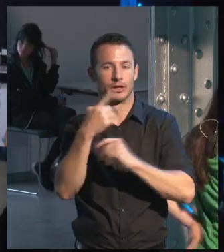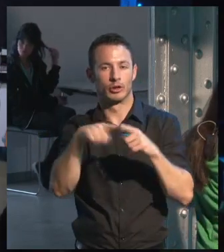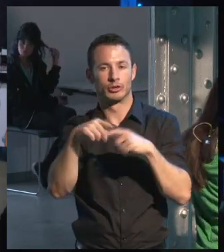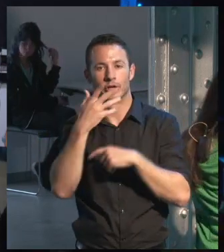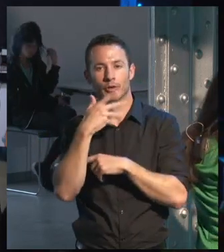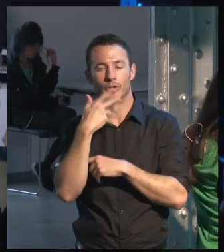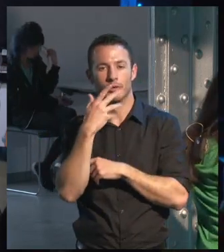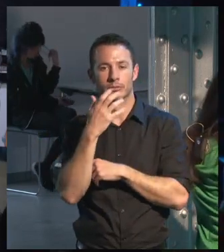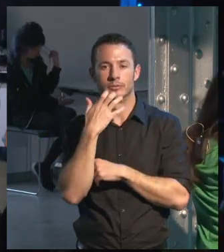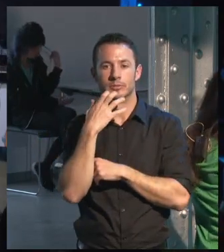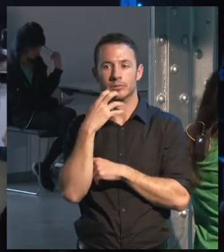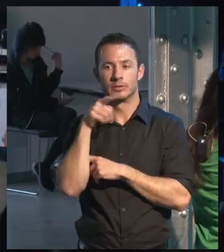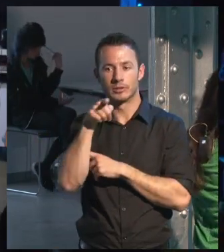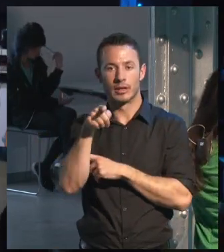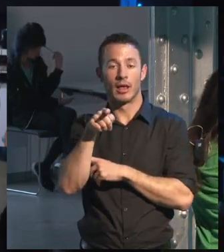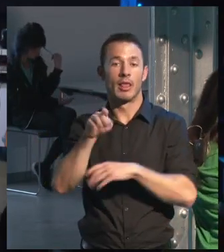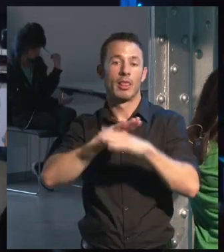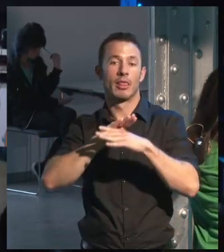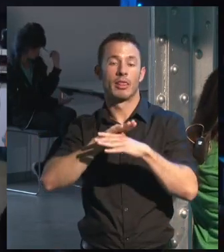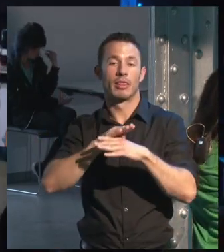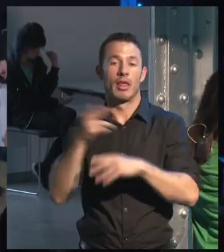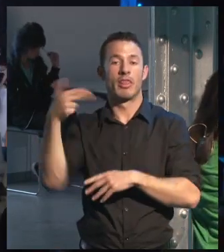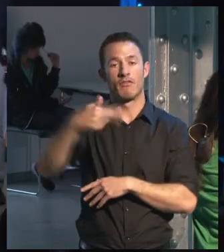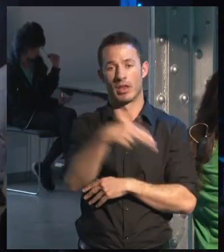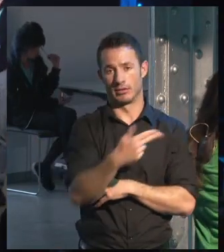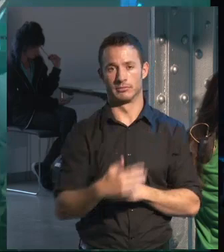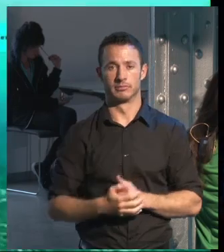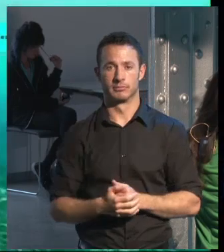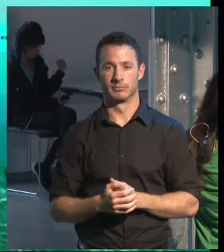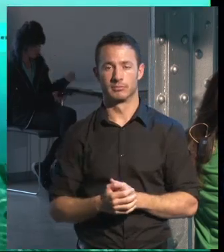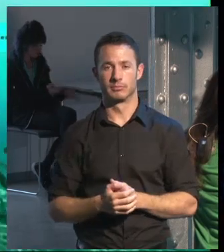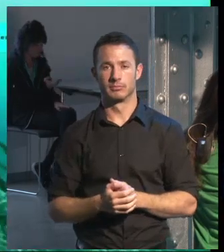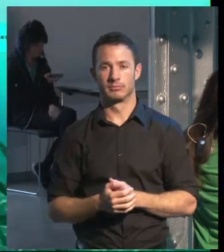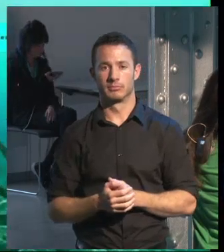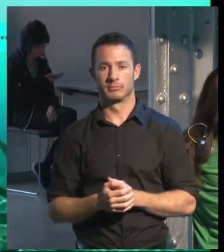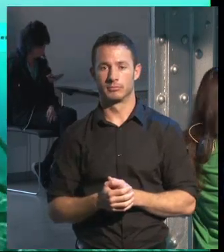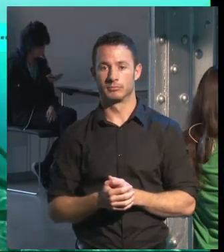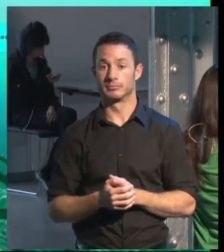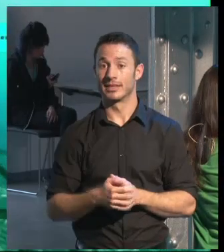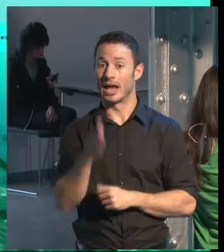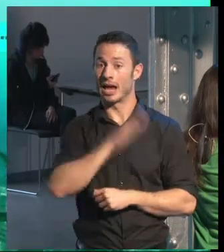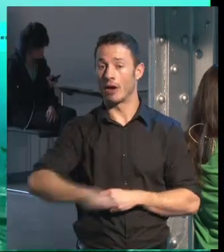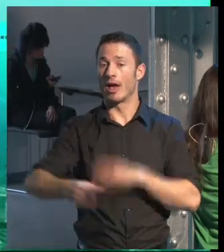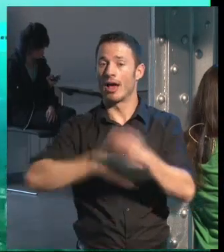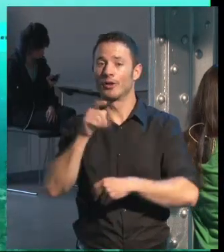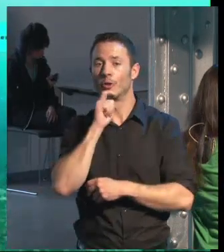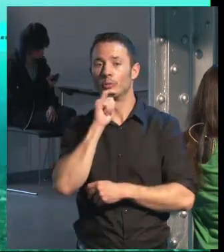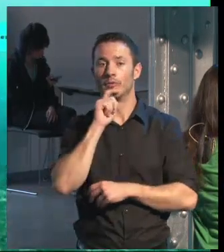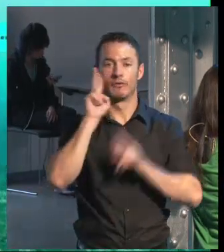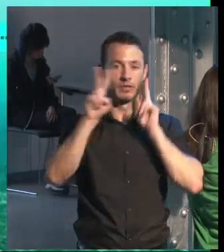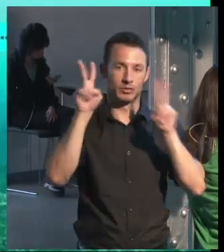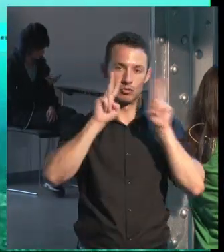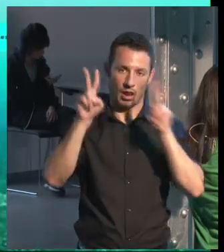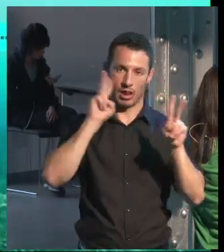queda apuntando a uno y me dice, ese es el delfín. ¿Lo veis? Ellos lo hacen con la vista. Entonces, toda